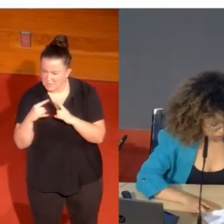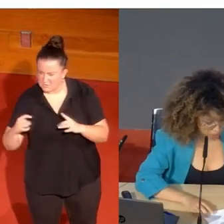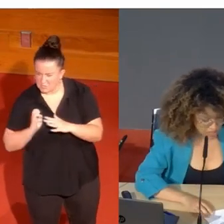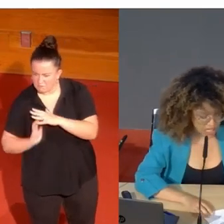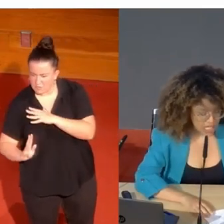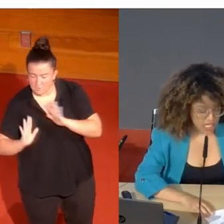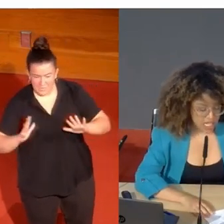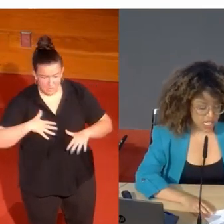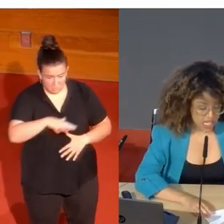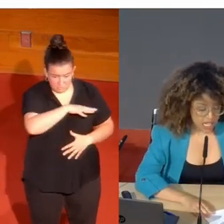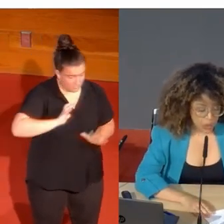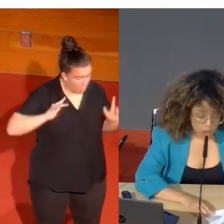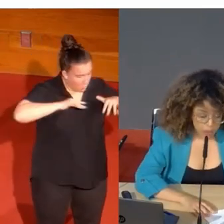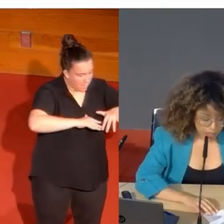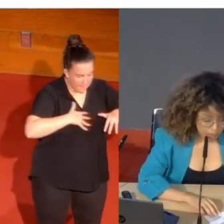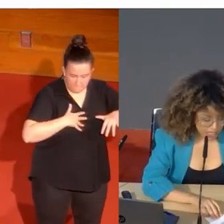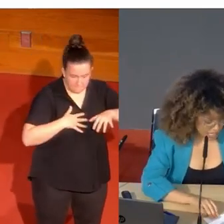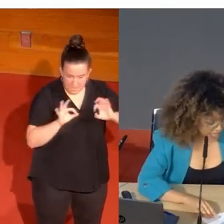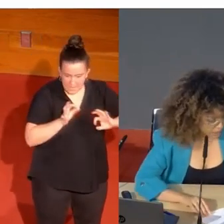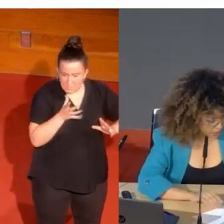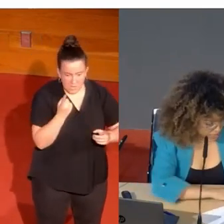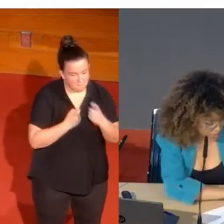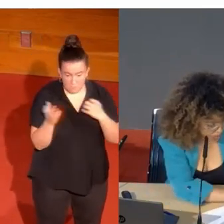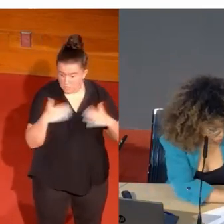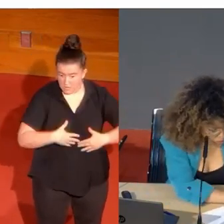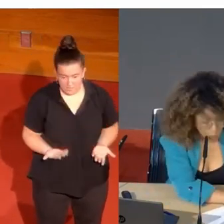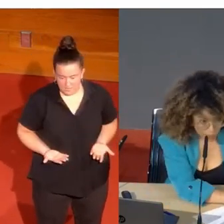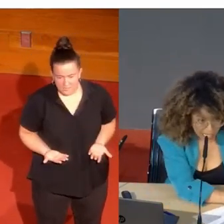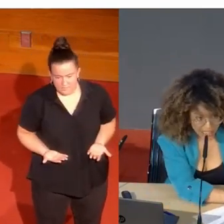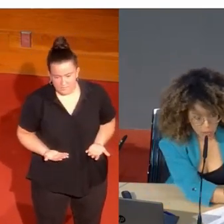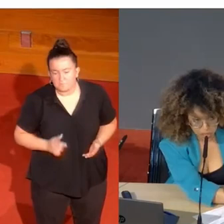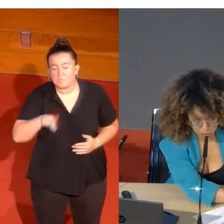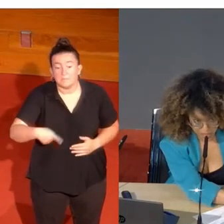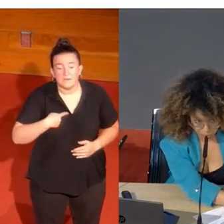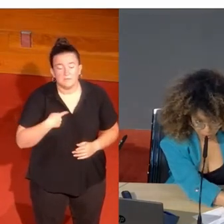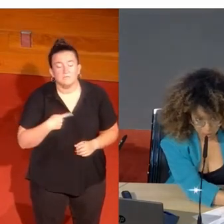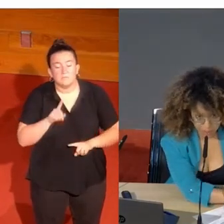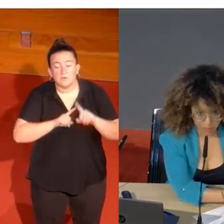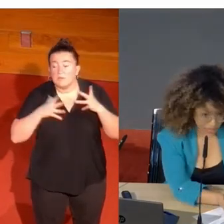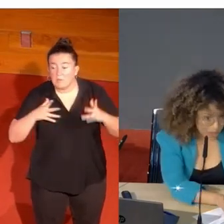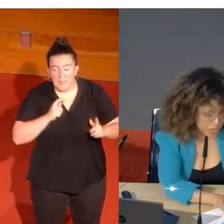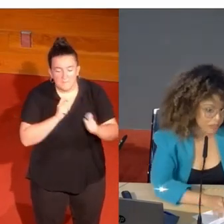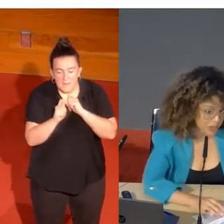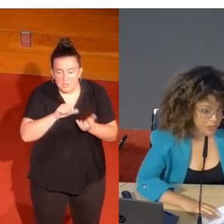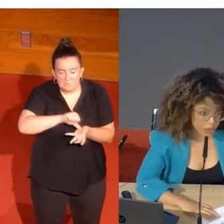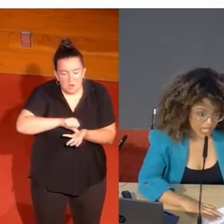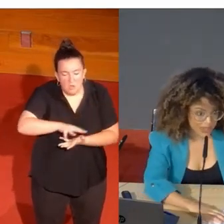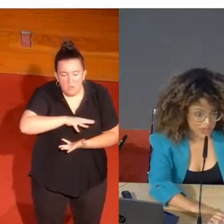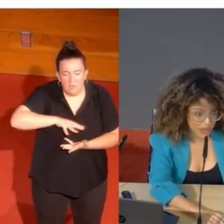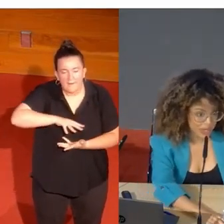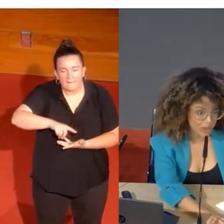hay información luego el problema que hay pues ese periodismo local que lucha contra el olvido pero claro ese